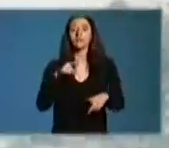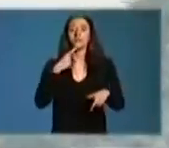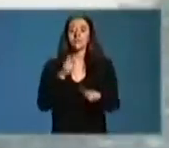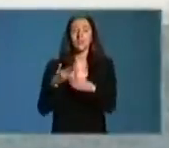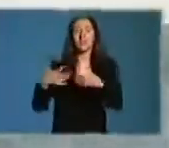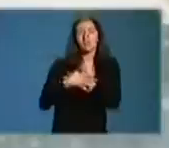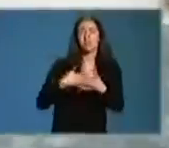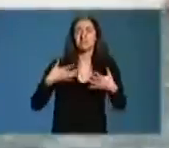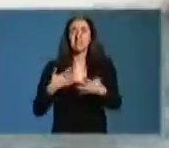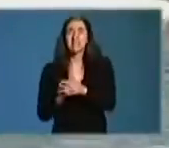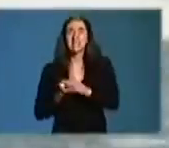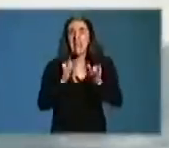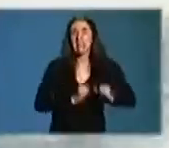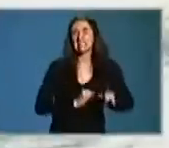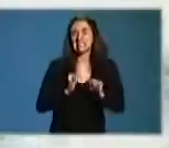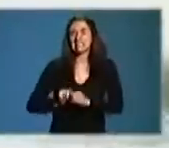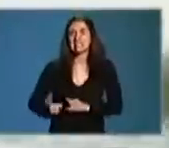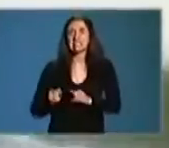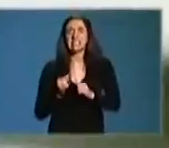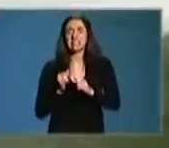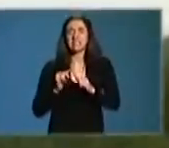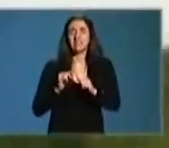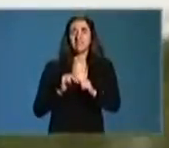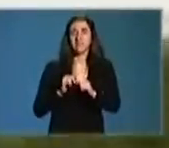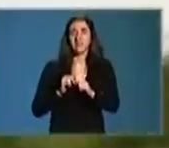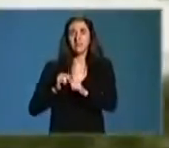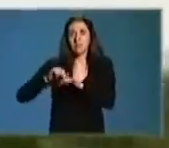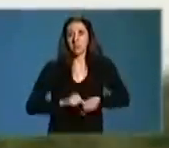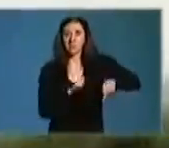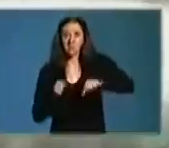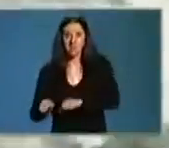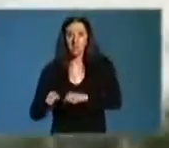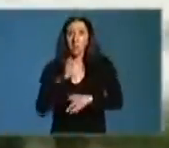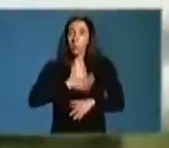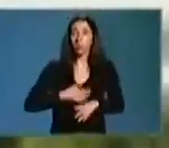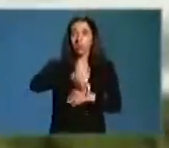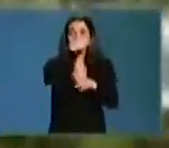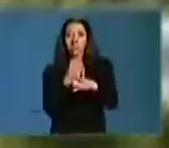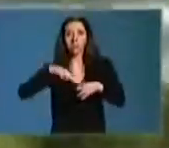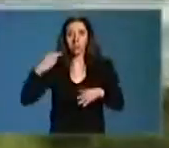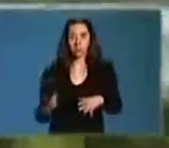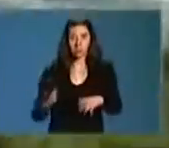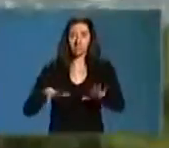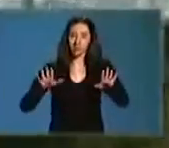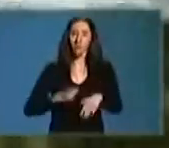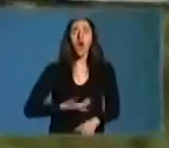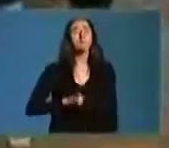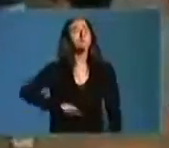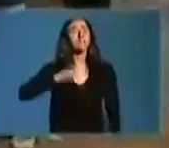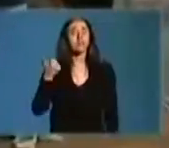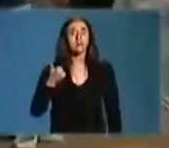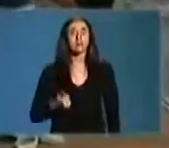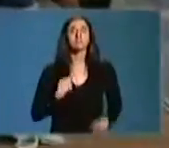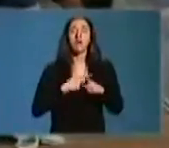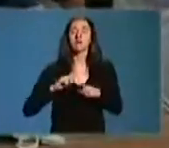combinación entre esquí acuático snowboard o que además de poder aprender a hacer saltos y acrobacias no río pero hay otras